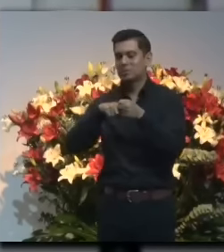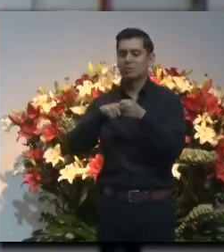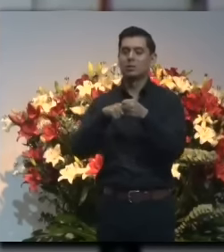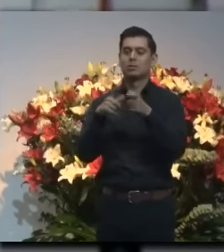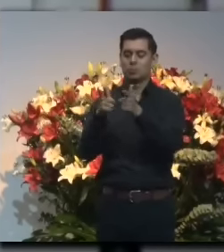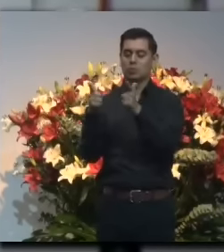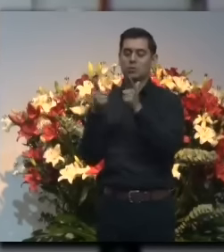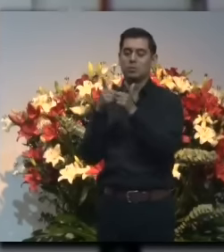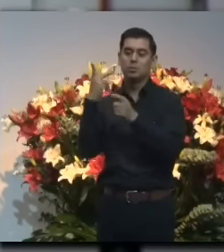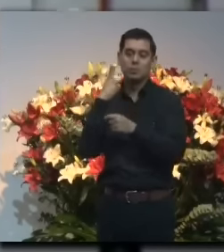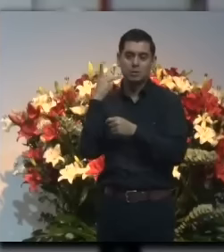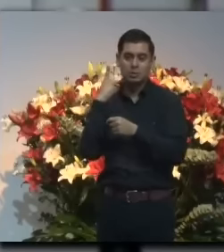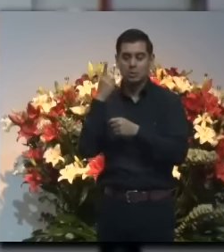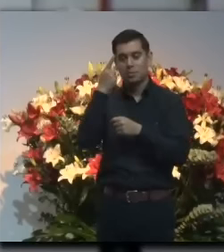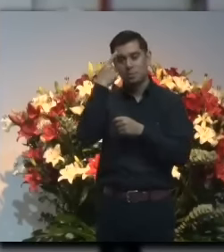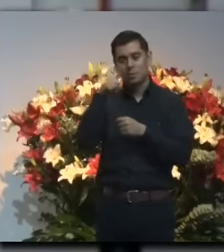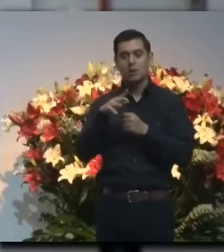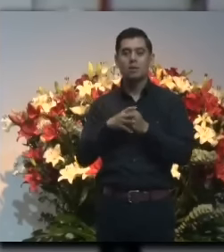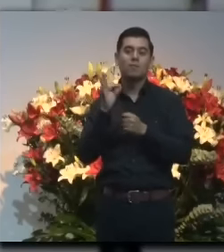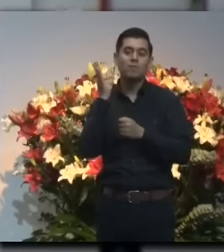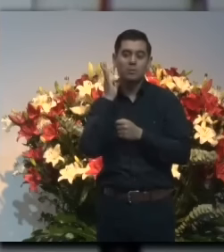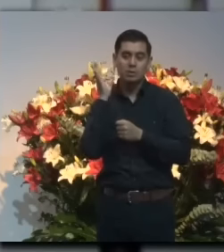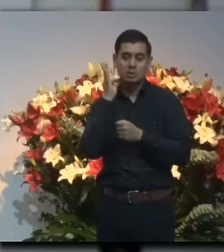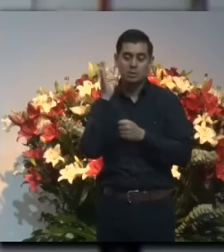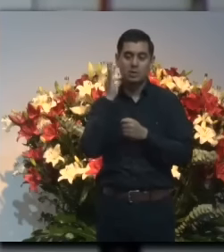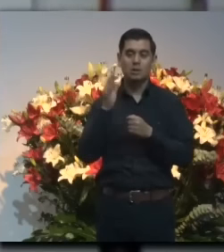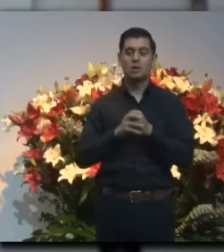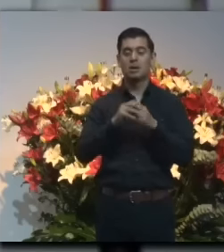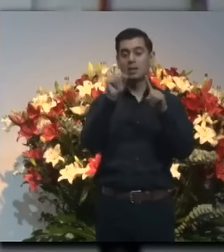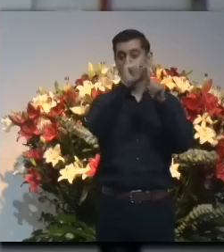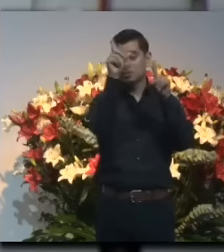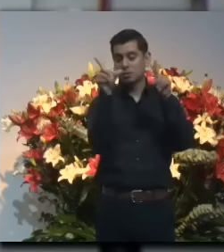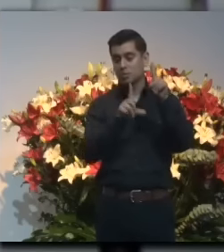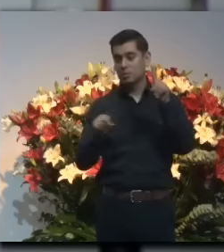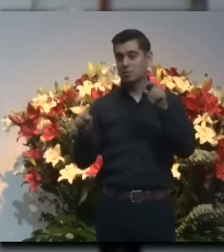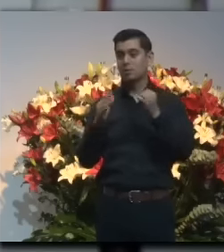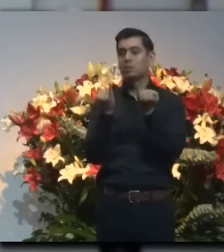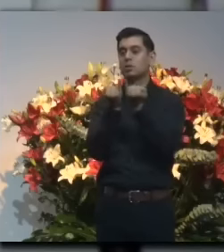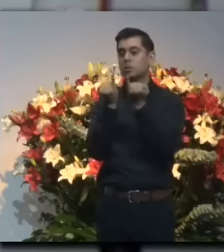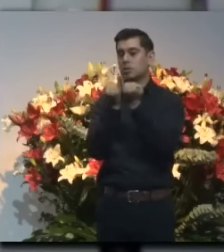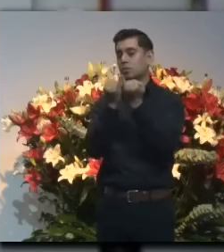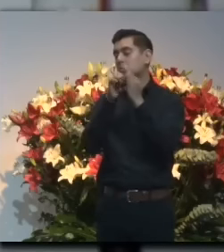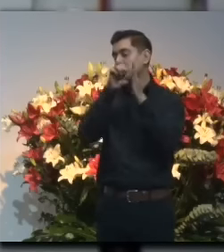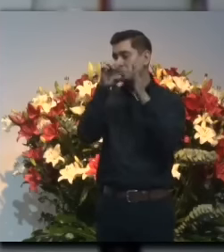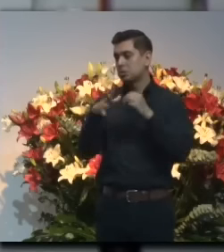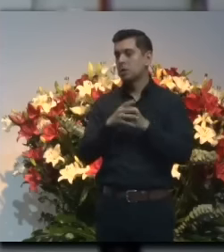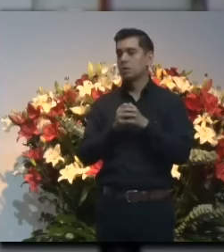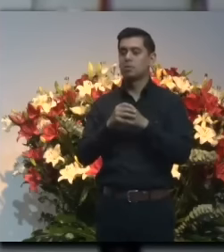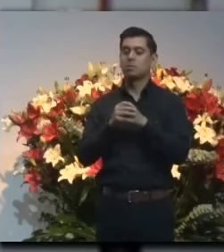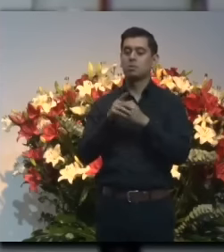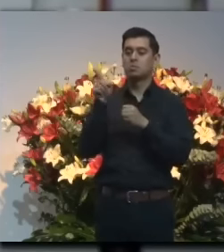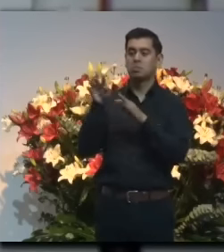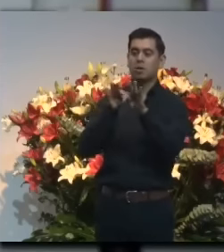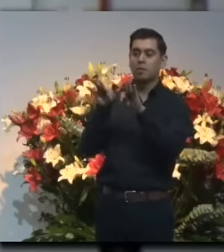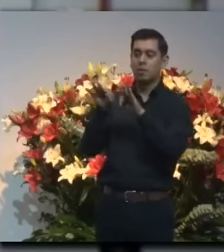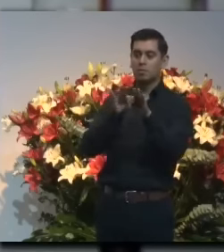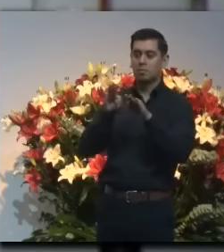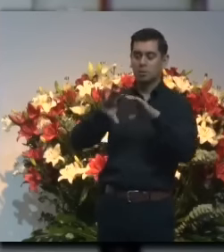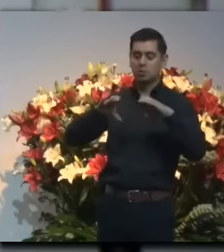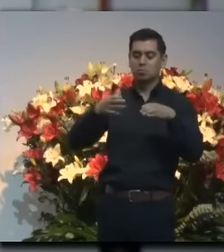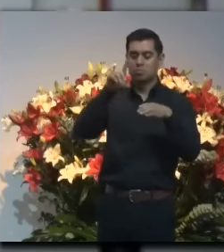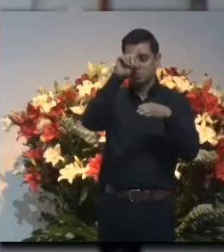titular de la Fiscalía General de la República, los ministros de la Corte, el titular de la Auditoría Superior de la